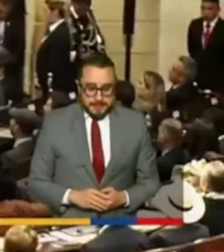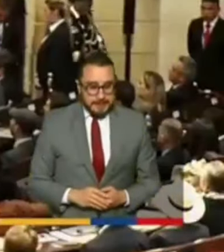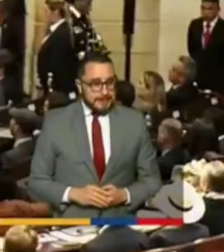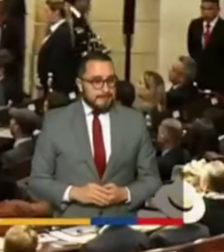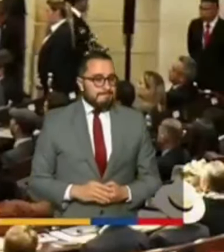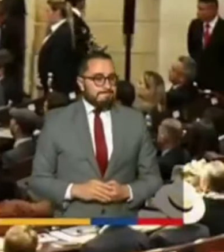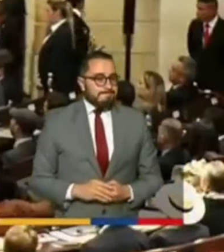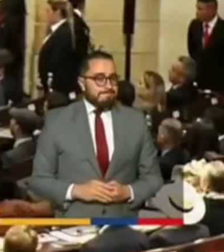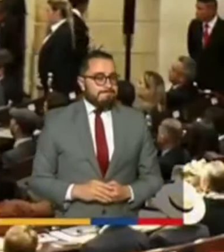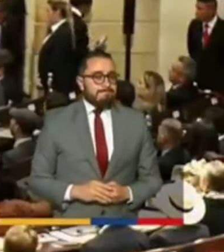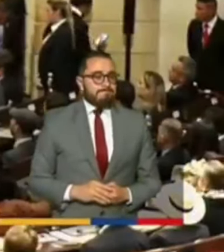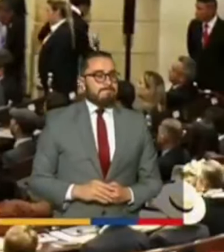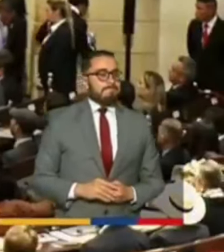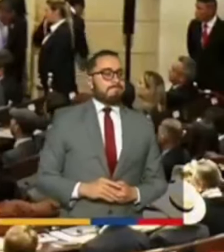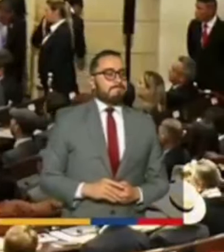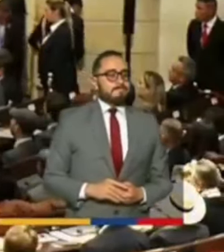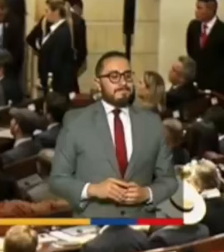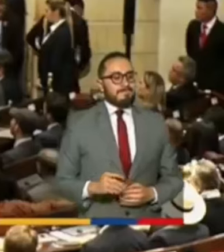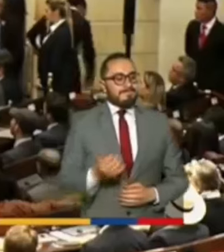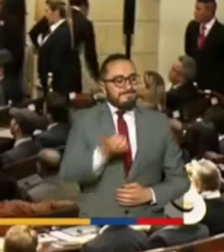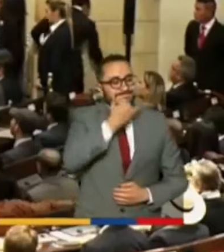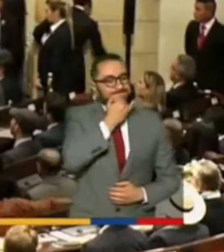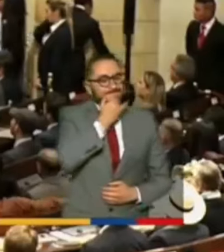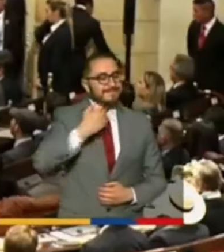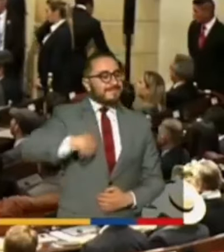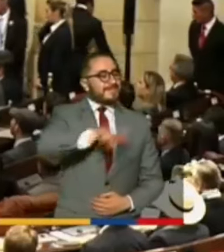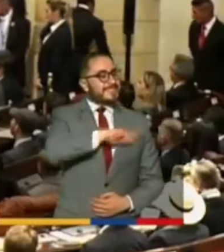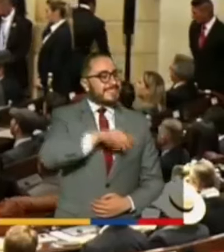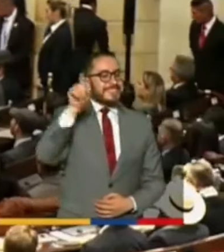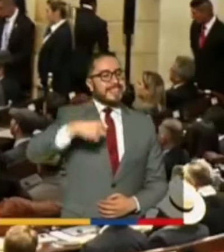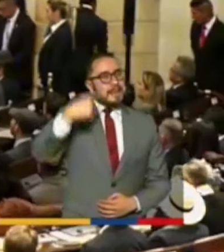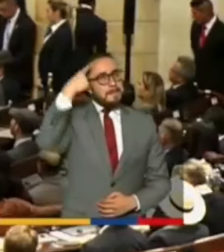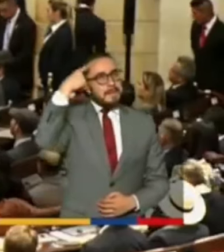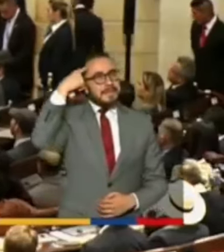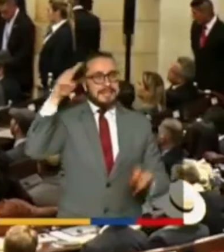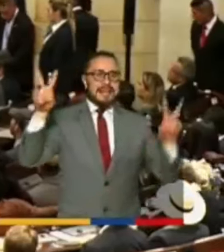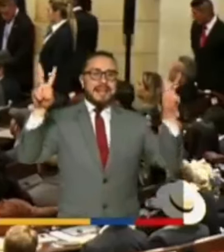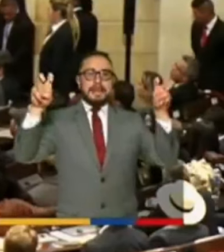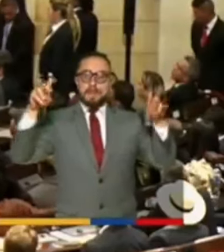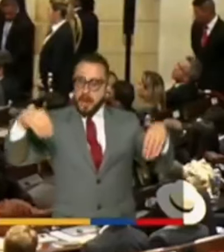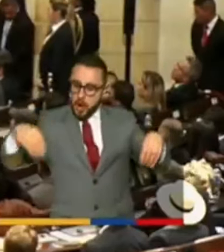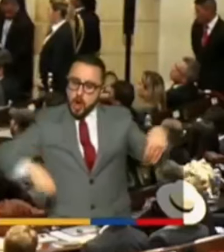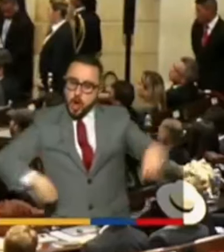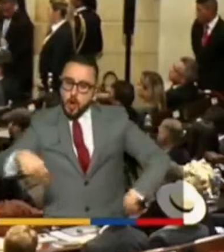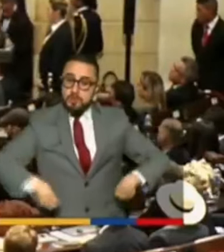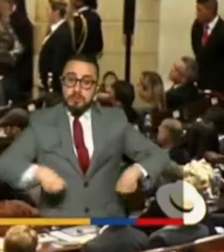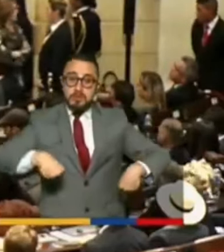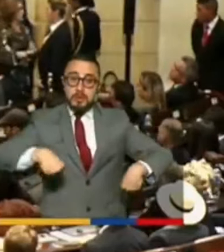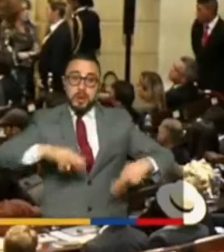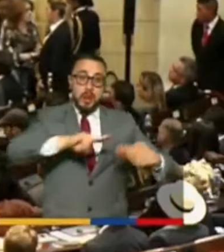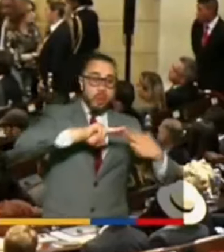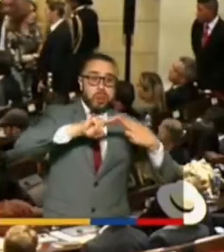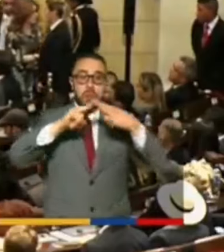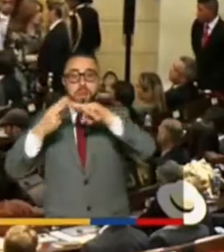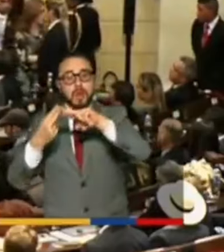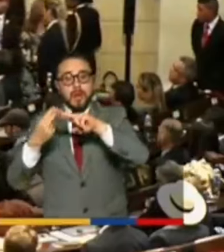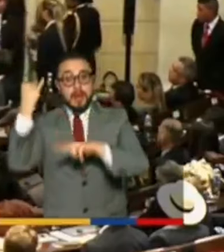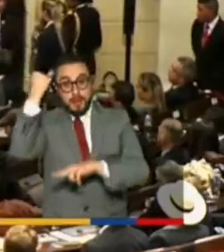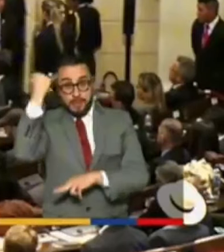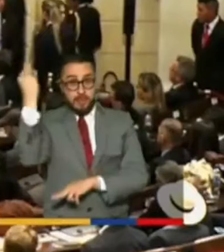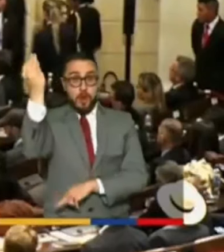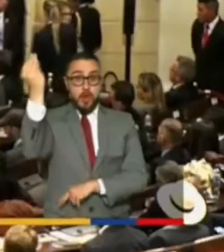hace que tengamos que pensar que el tema de la corrupción no es un tema ideológico, no hay una